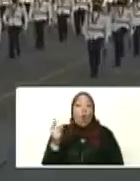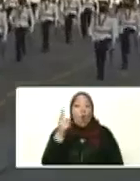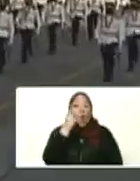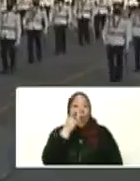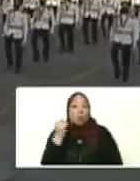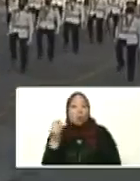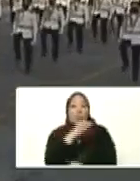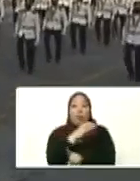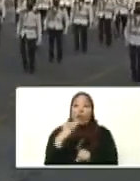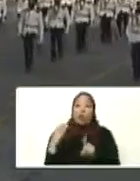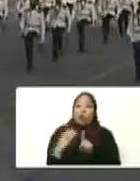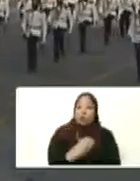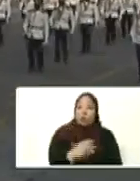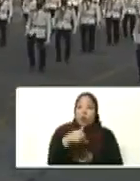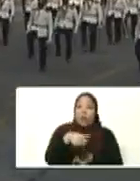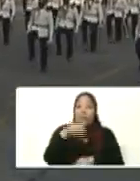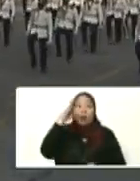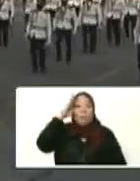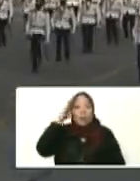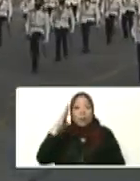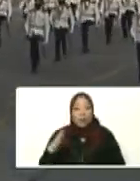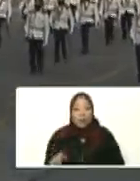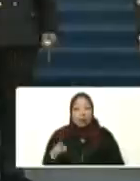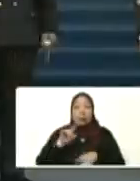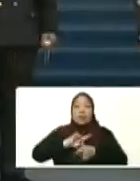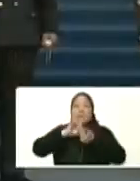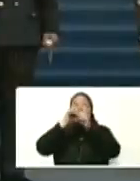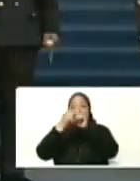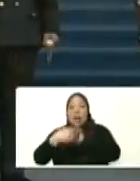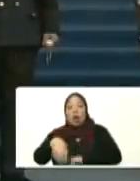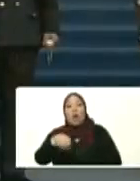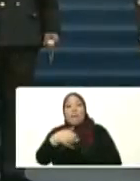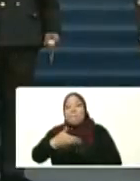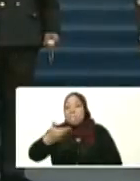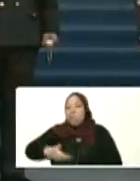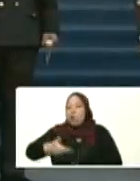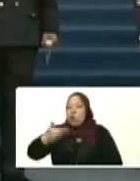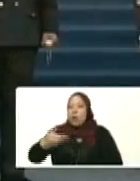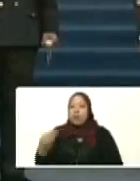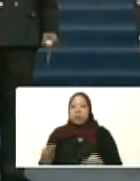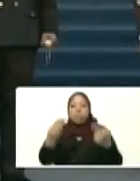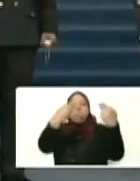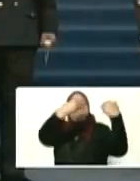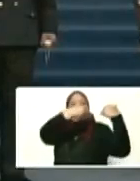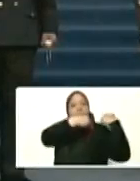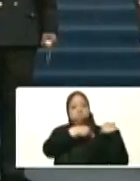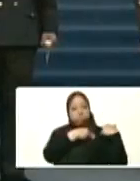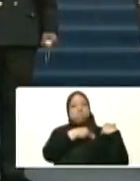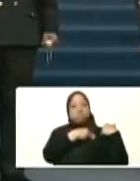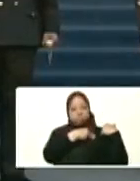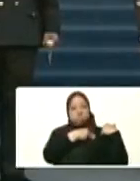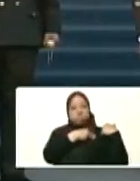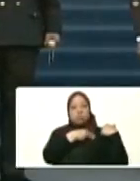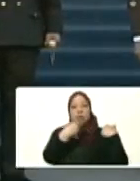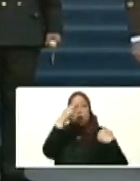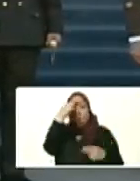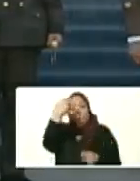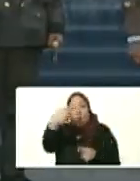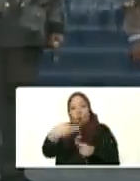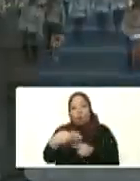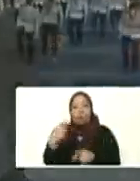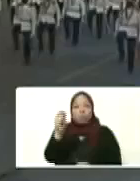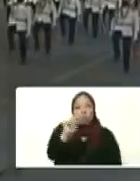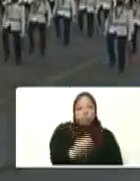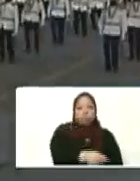cuya esencia no es otra que transferir simbólicamente la responsabilidad de llevar consigo el honor de las armas